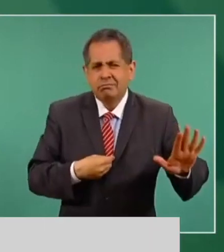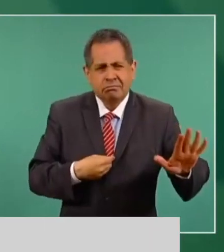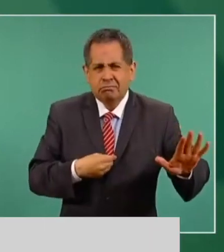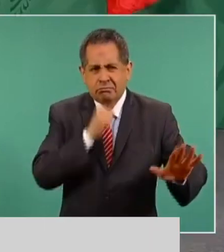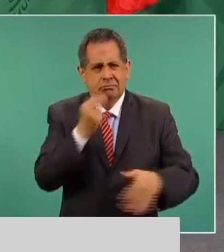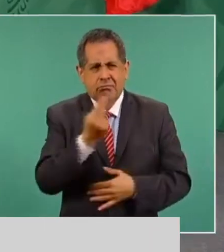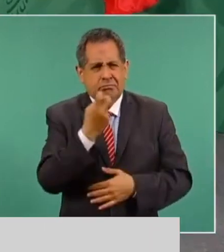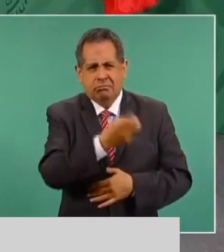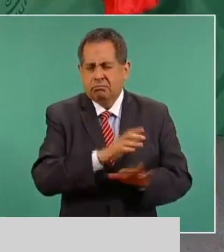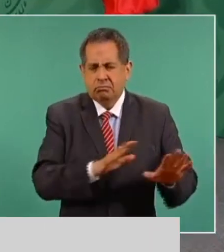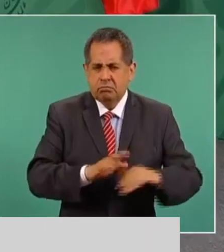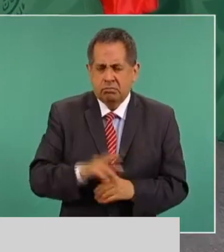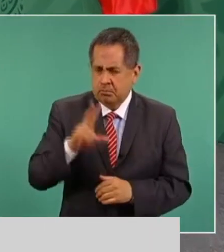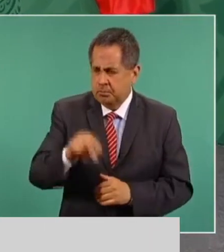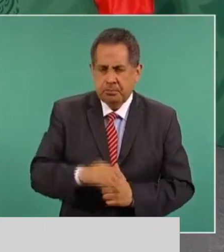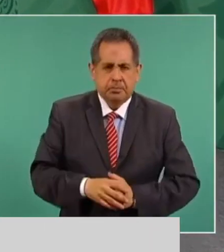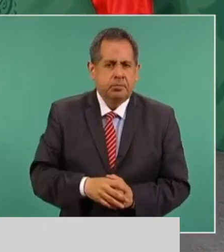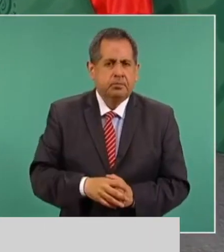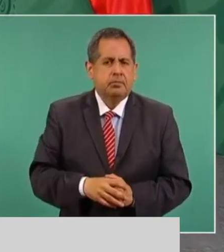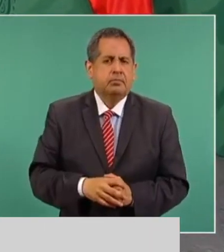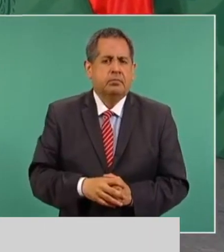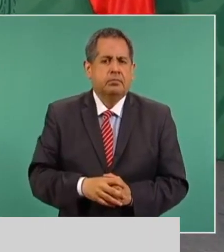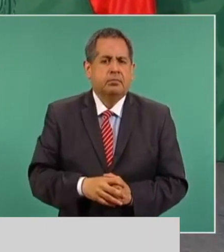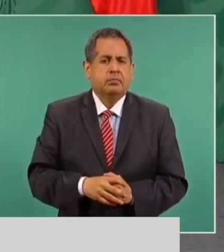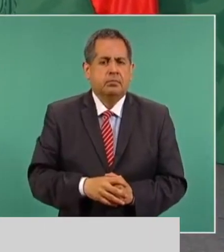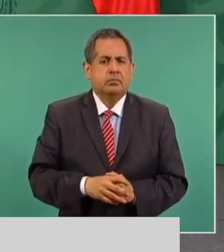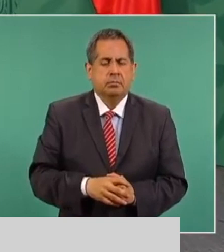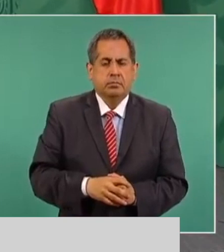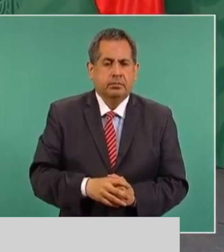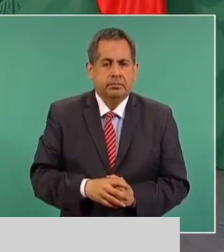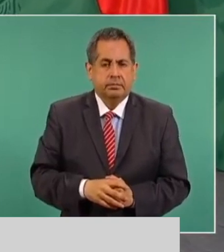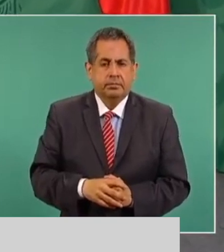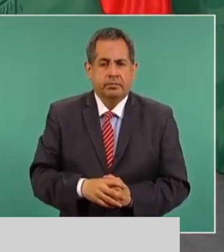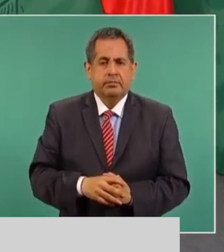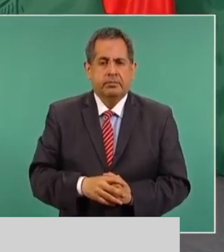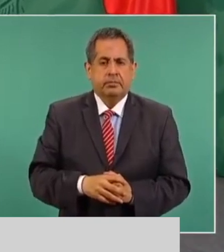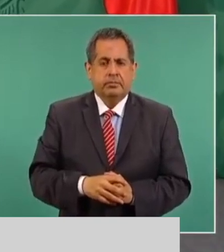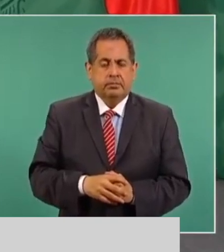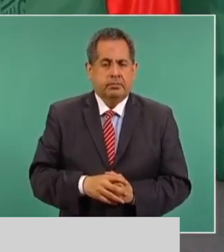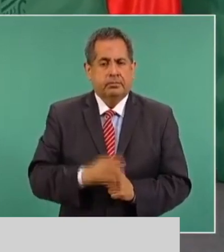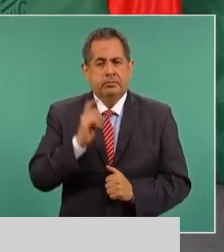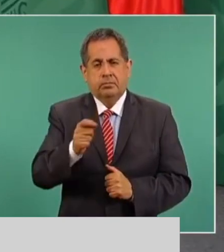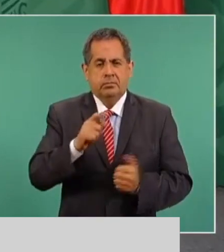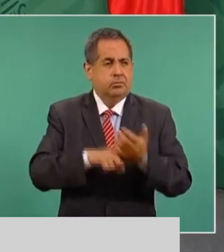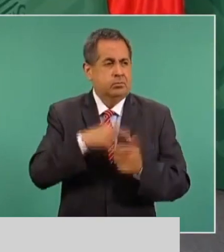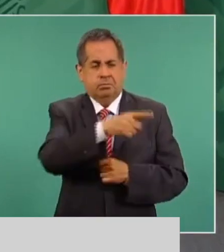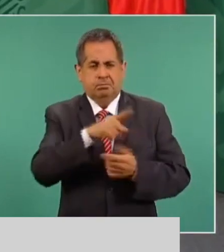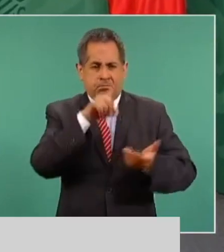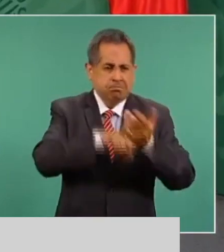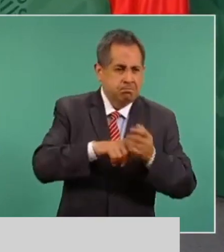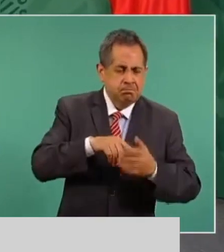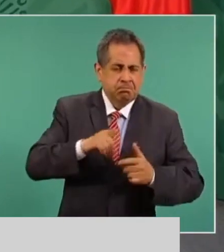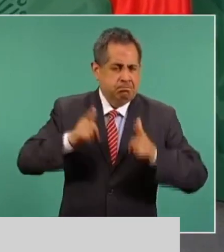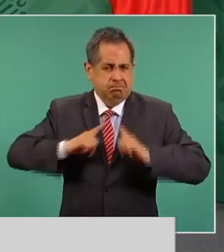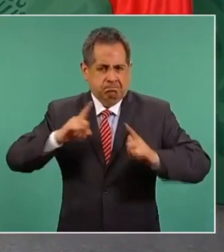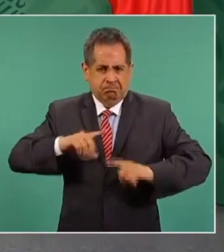los próximos días. Joe Biden se ha comprometido a enviar al Congreso una propuesta de reforma migratoria que incluiría una vía a la ciudadanía para los 11